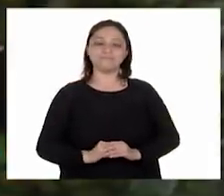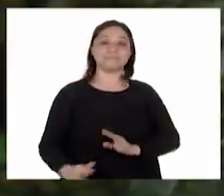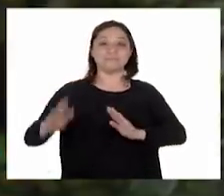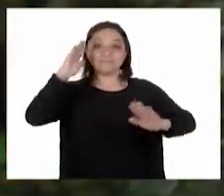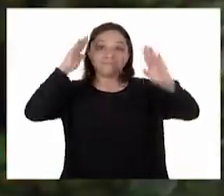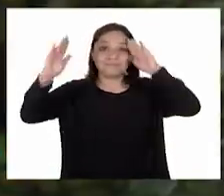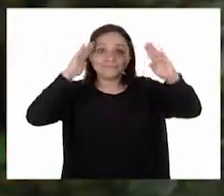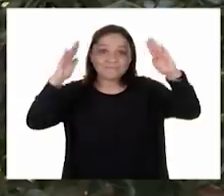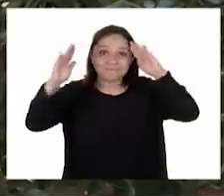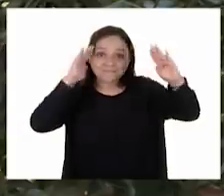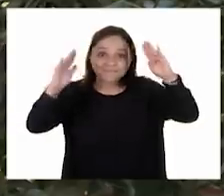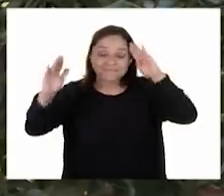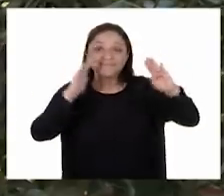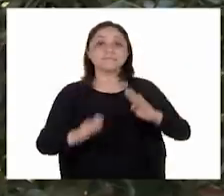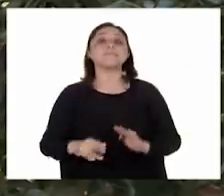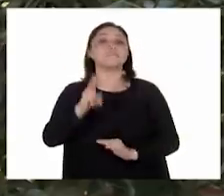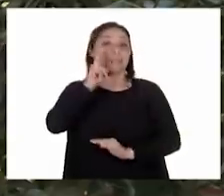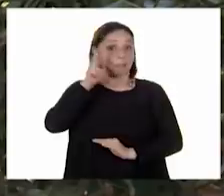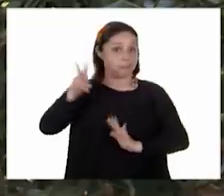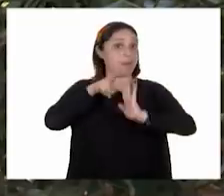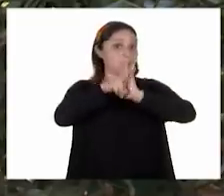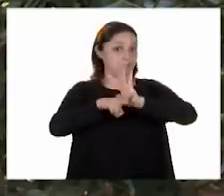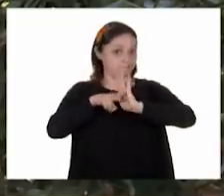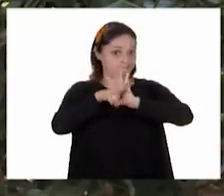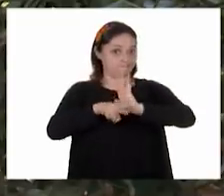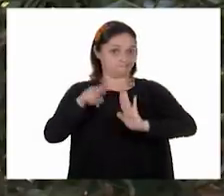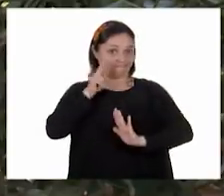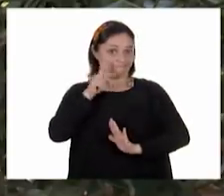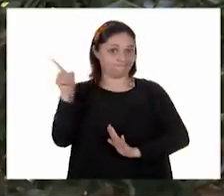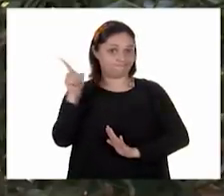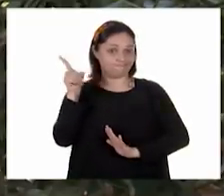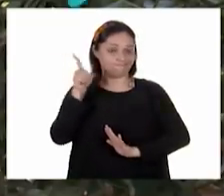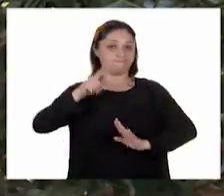¡Hola! ¡Vamos a ver el siguiente video!